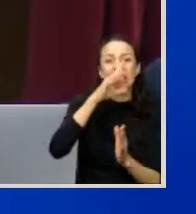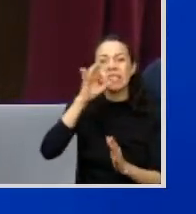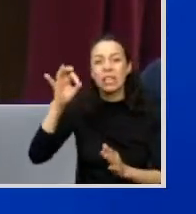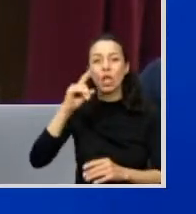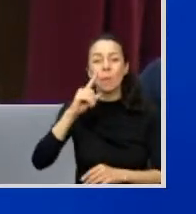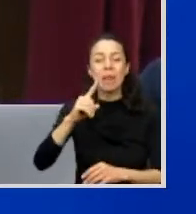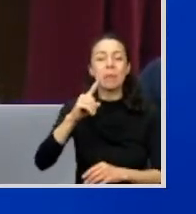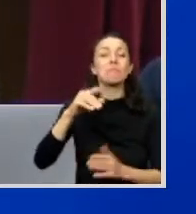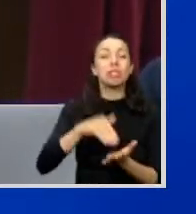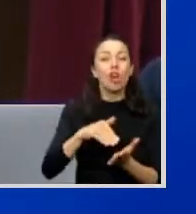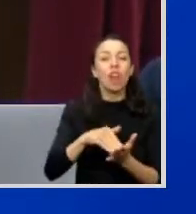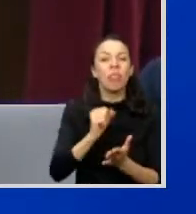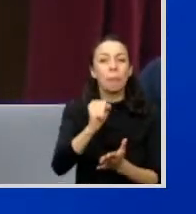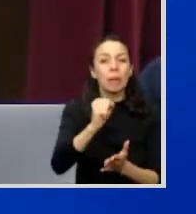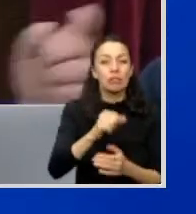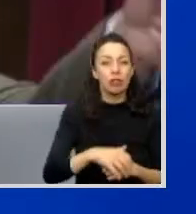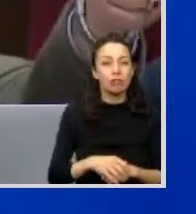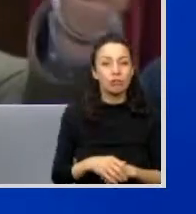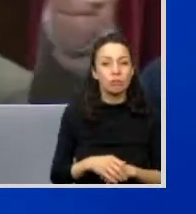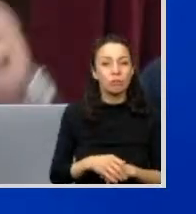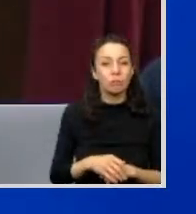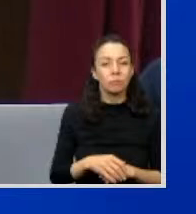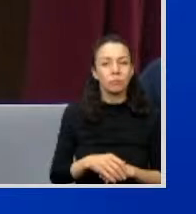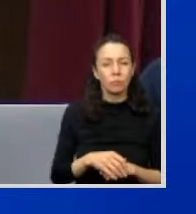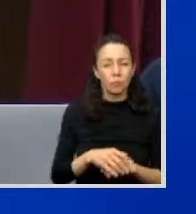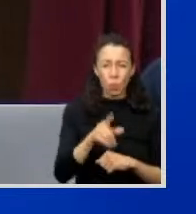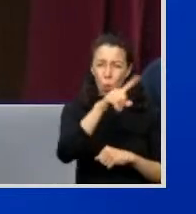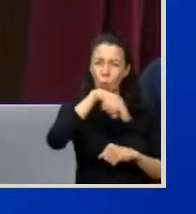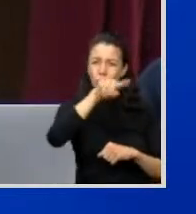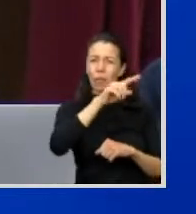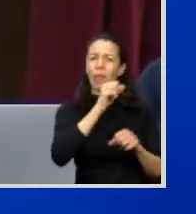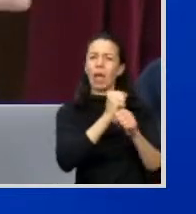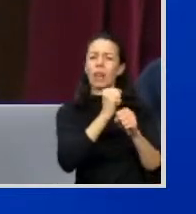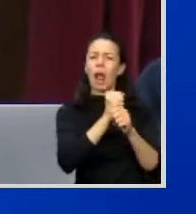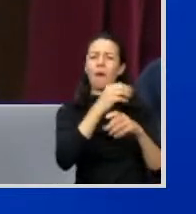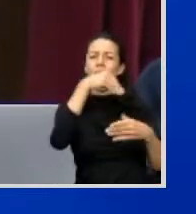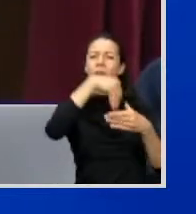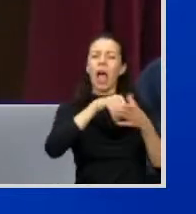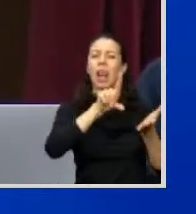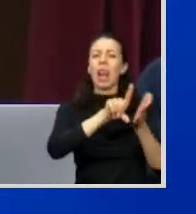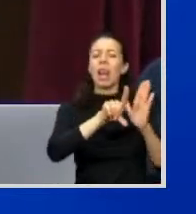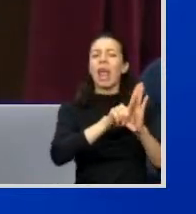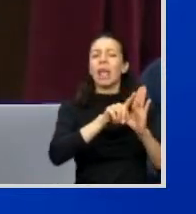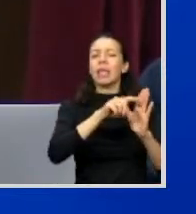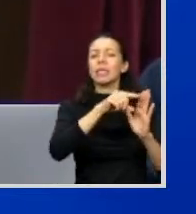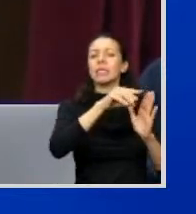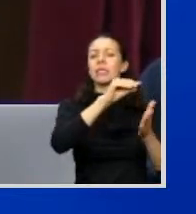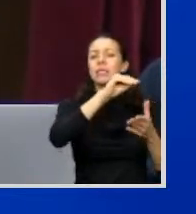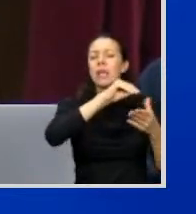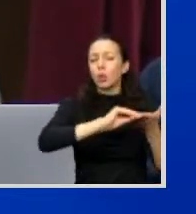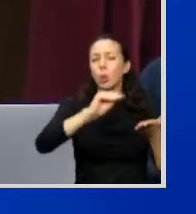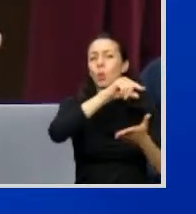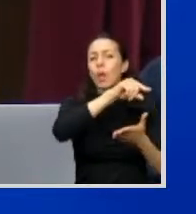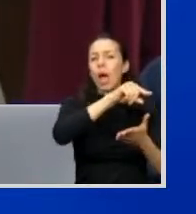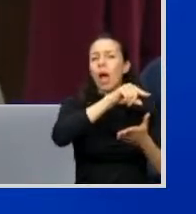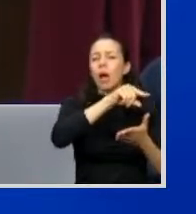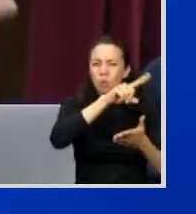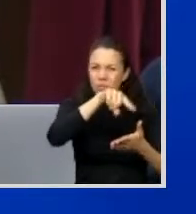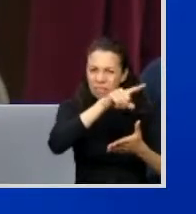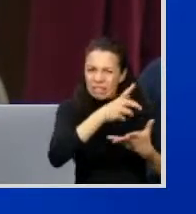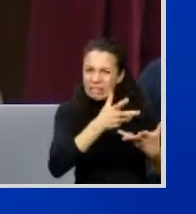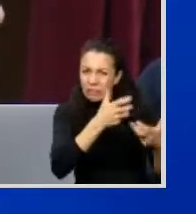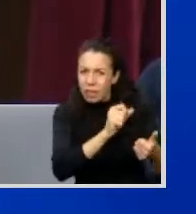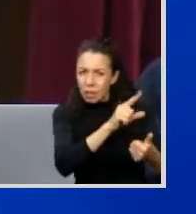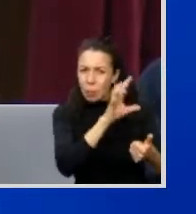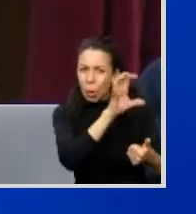de personas. ¿Por qué en Corrientes estamos hace mucho tiempo? Porque hay un liderazgo de personas con capacidad de